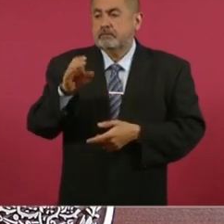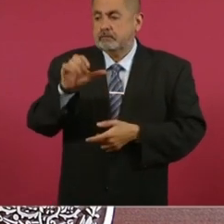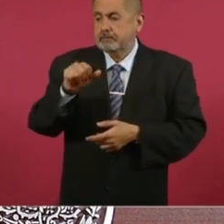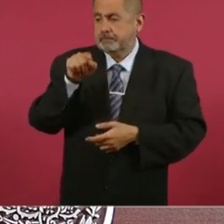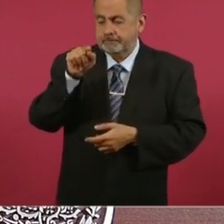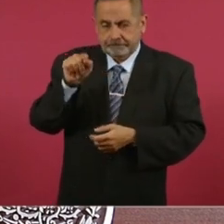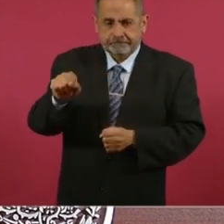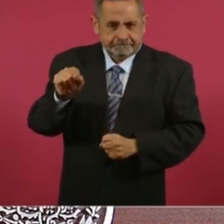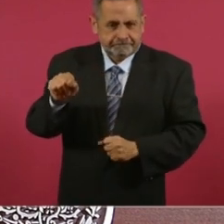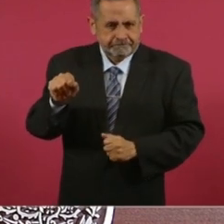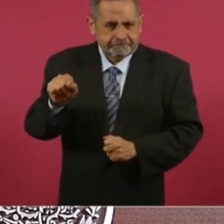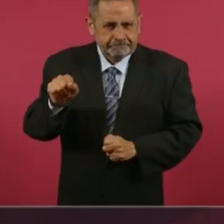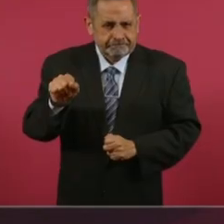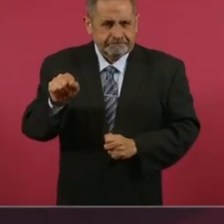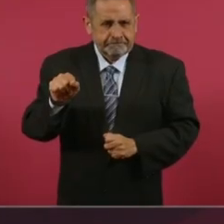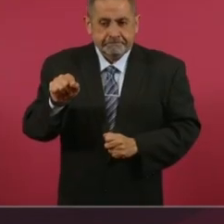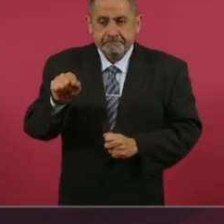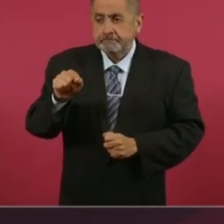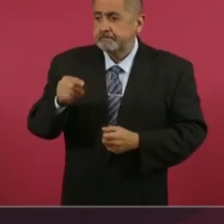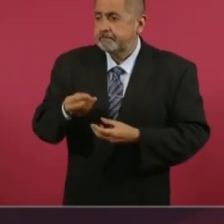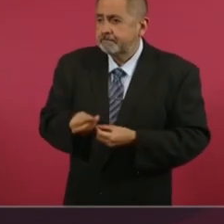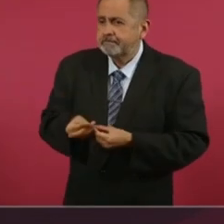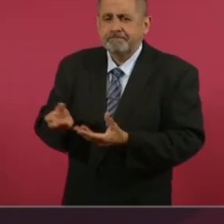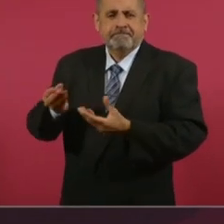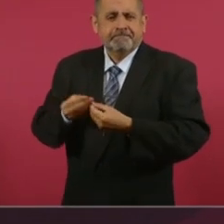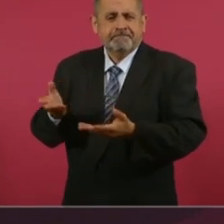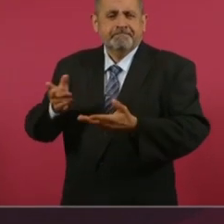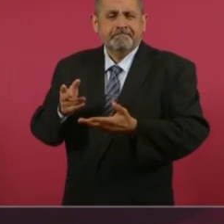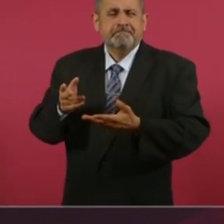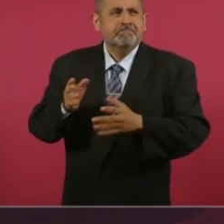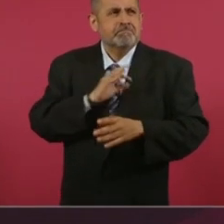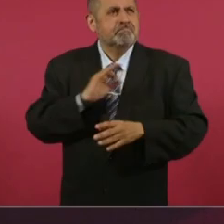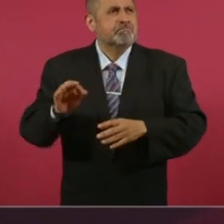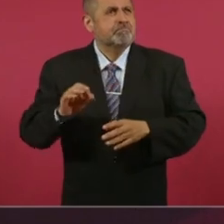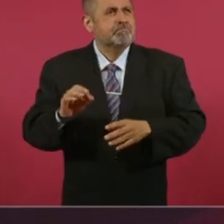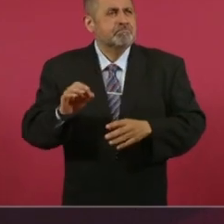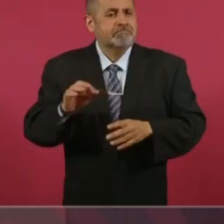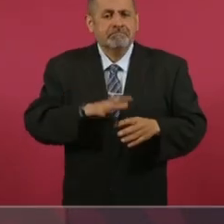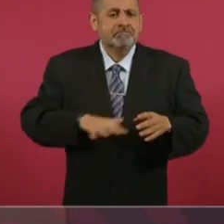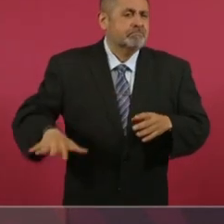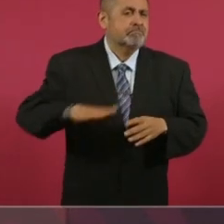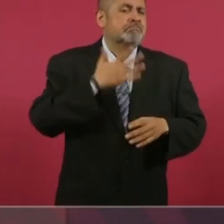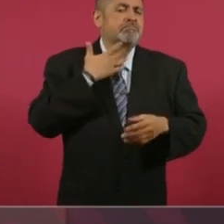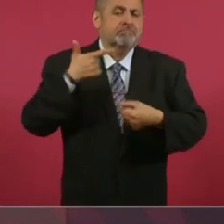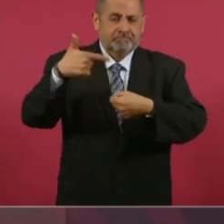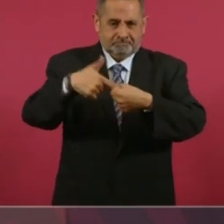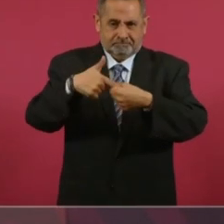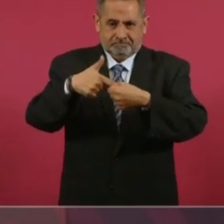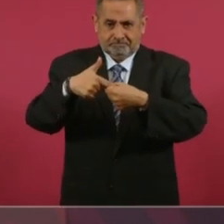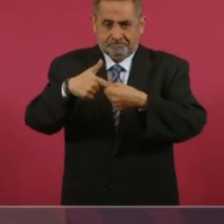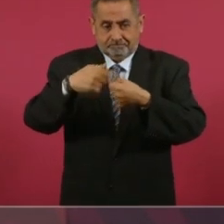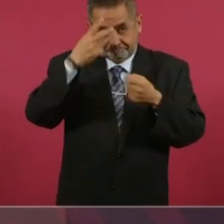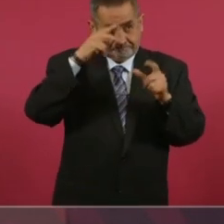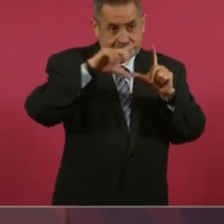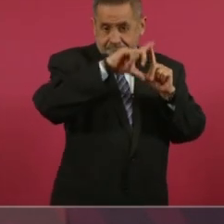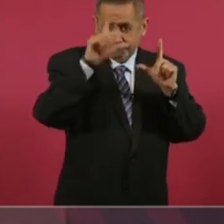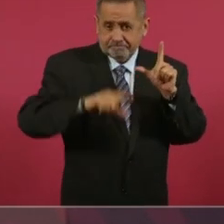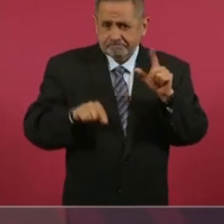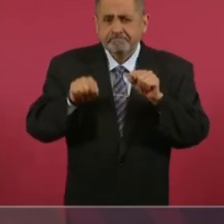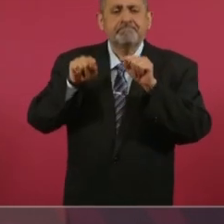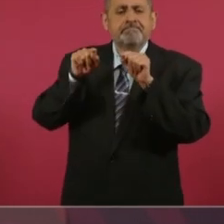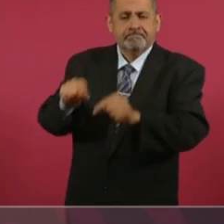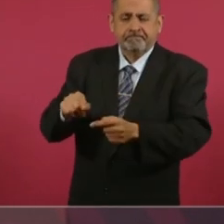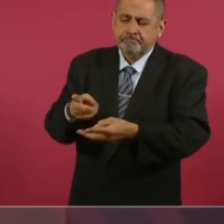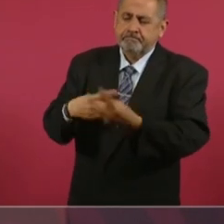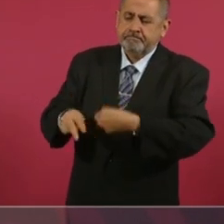va a abastecer el 20% de la gasolina que consumimos en el